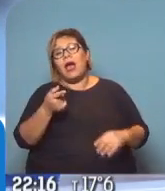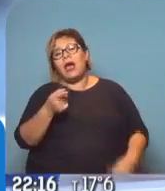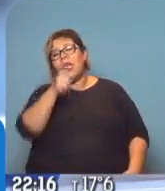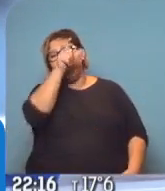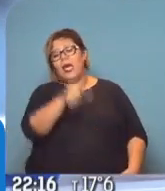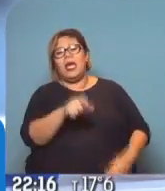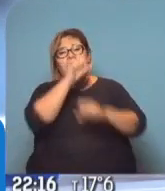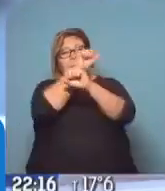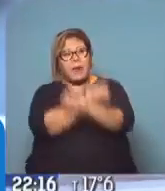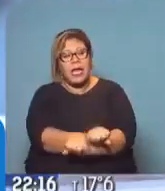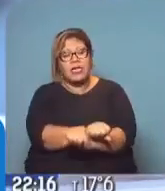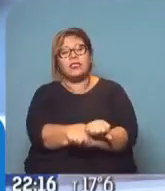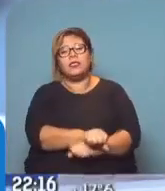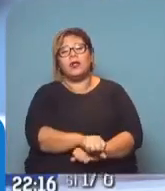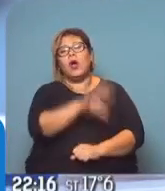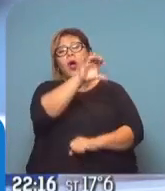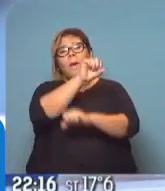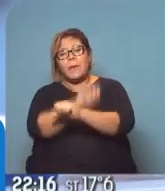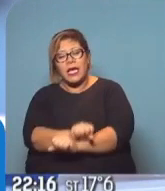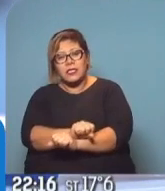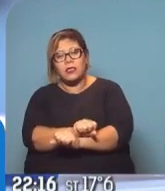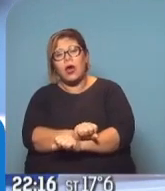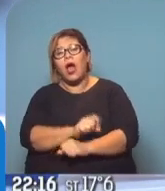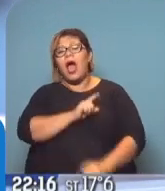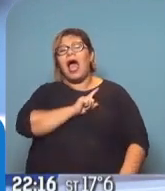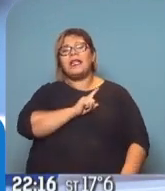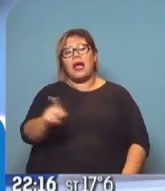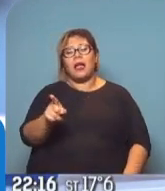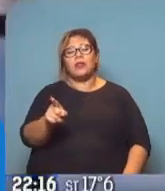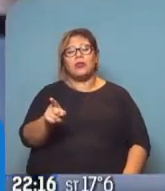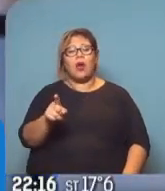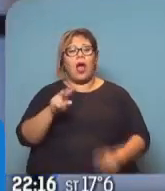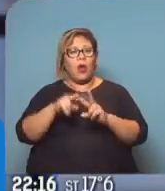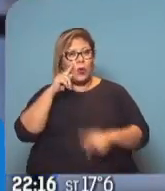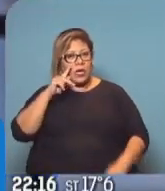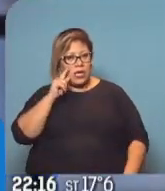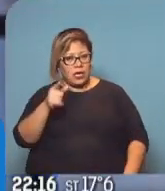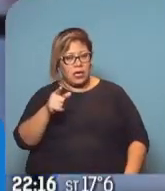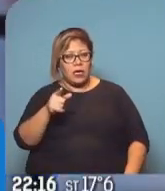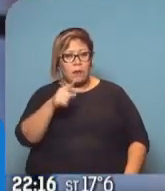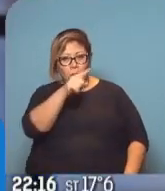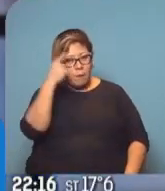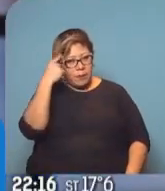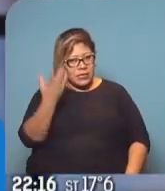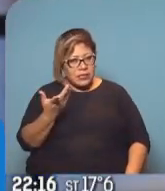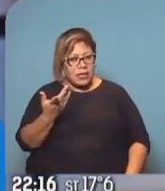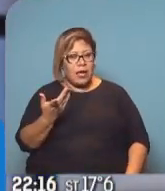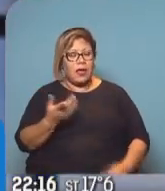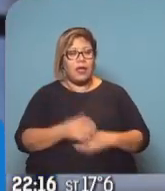poco atacando a quienes lo están atacando a su vez a Assange? Yo creo, por la manera en que se